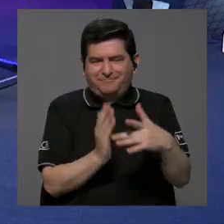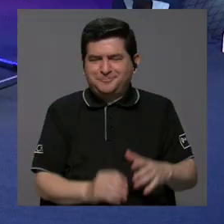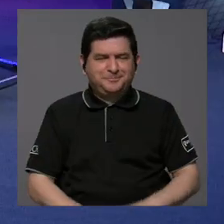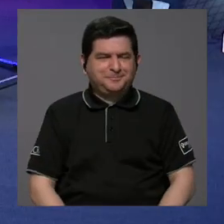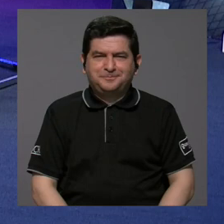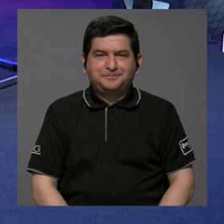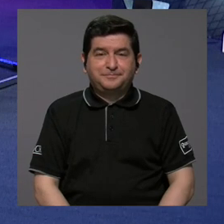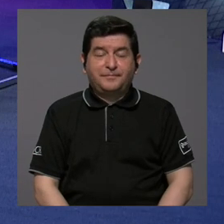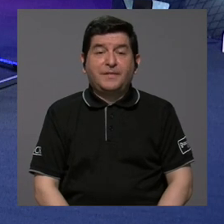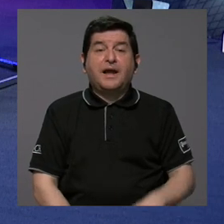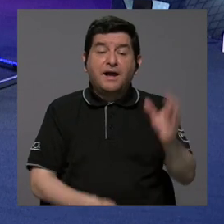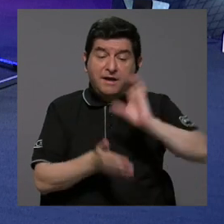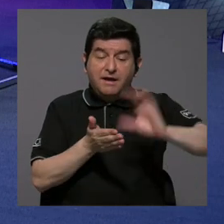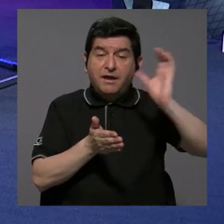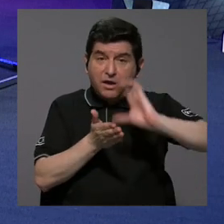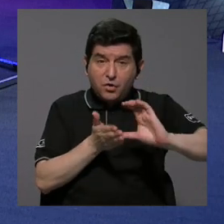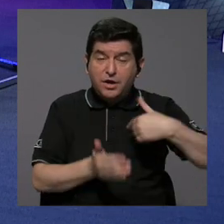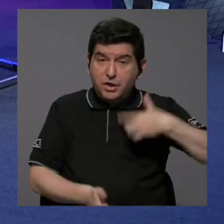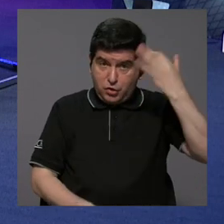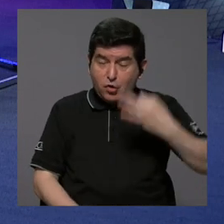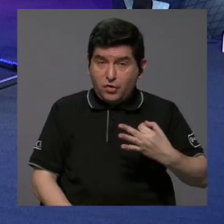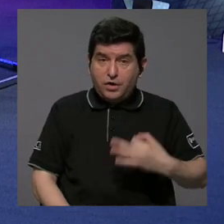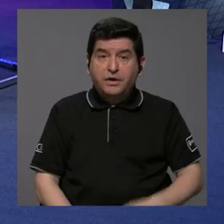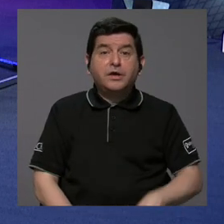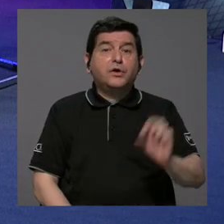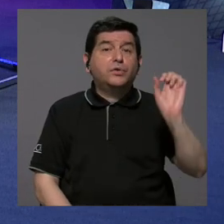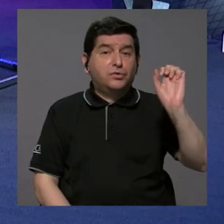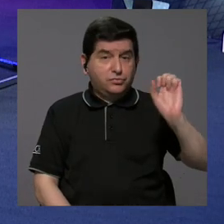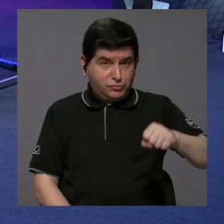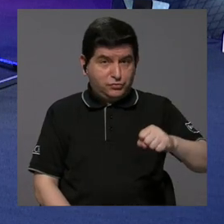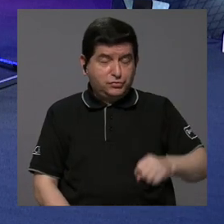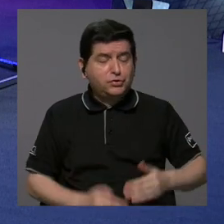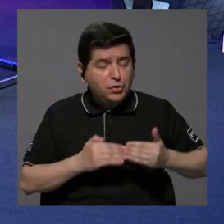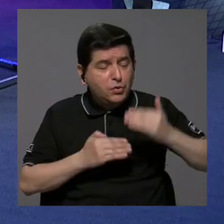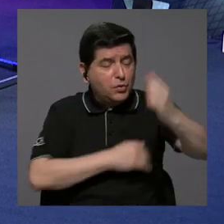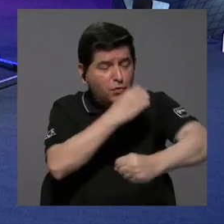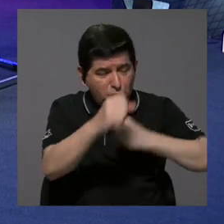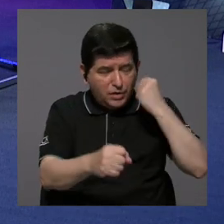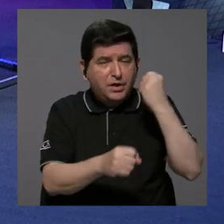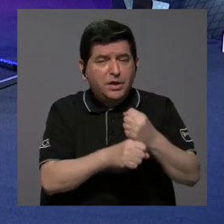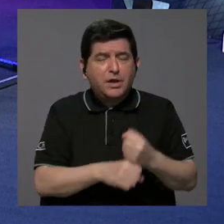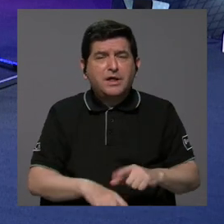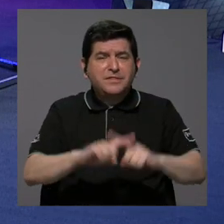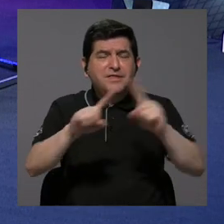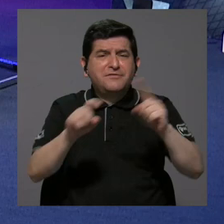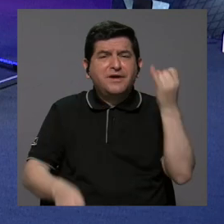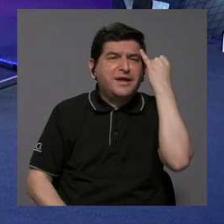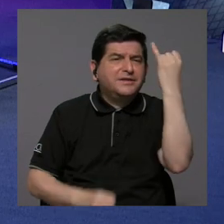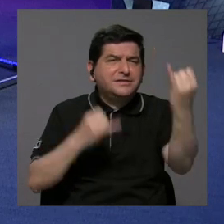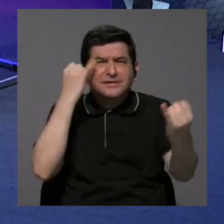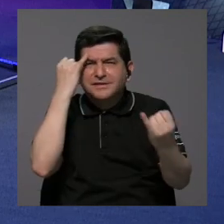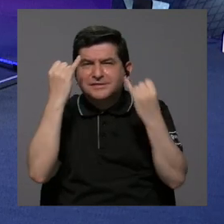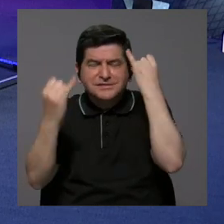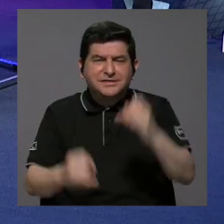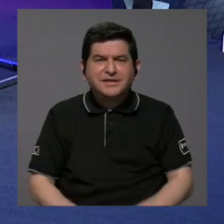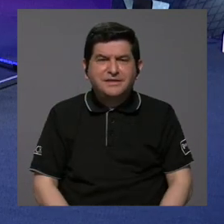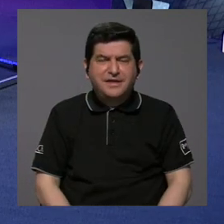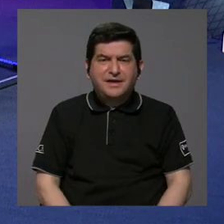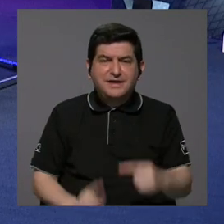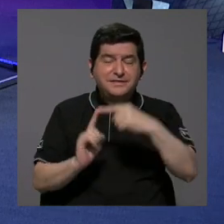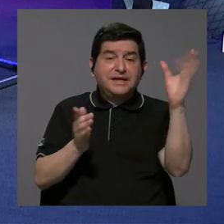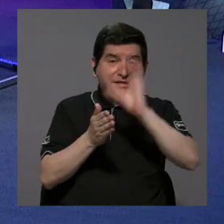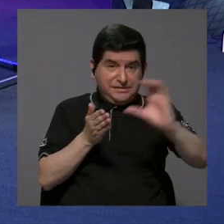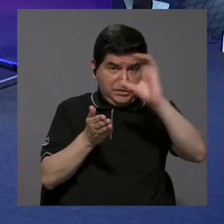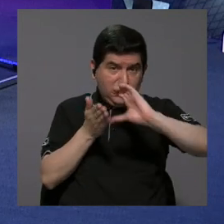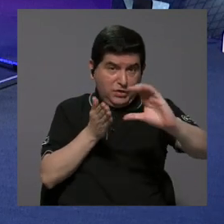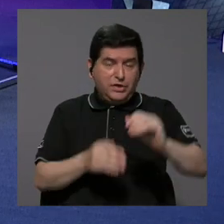y fue en el colegio porque creo que en eso sí ha habido a lo largo los años muchas iniciativas por parte de